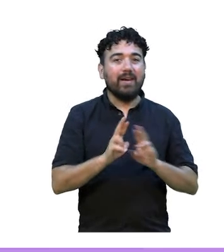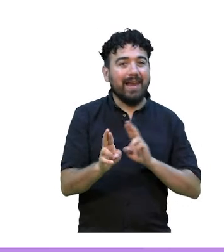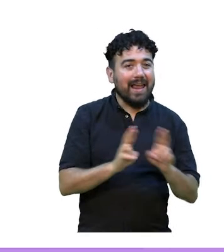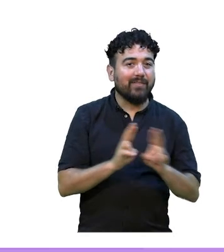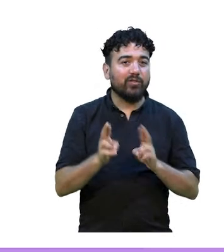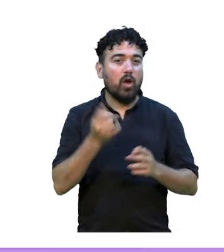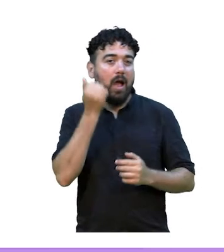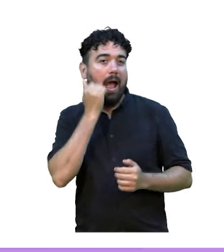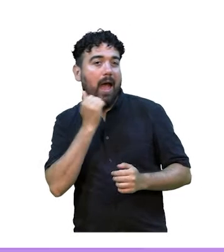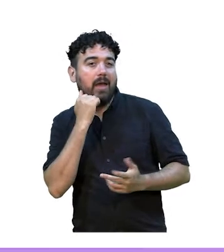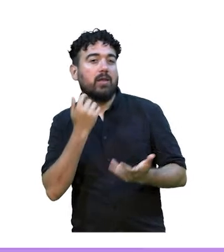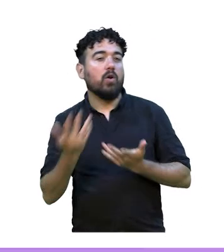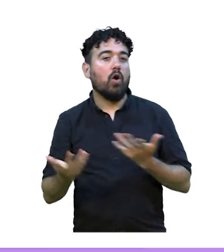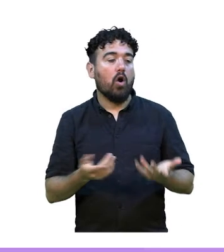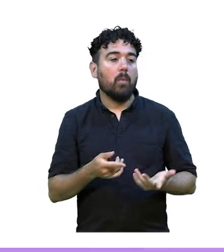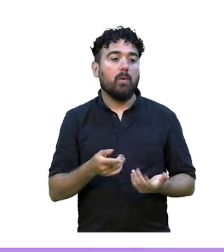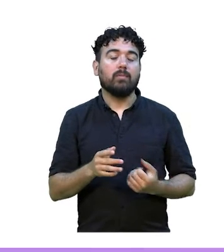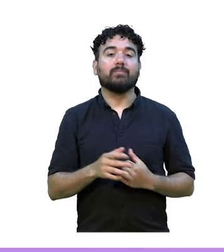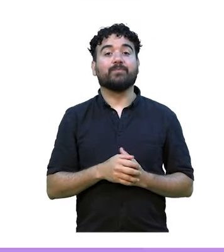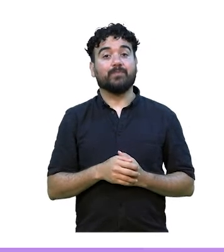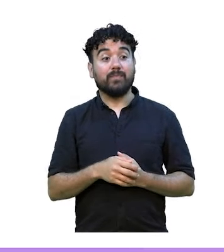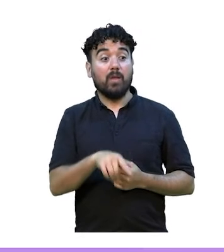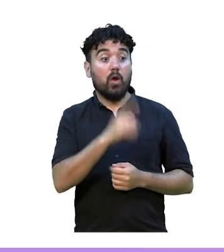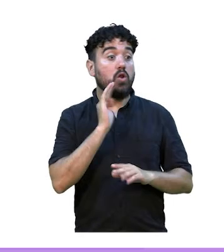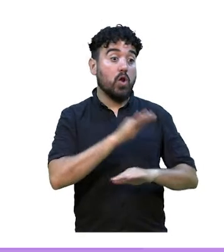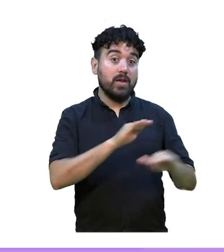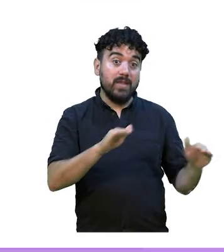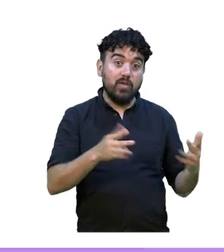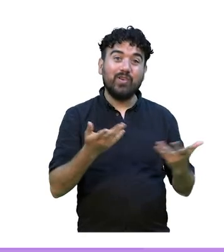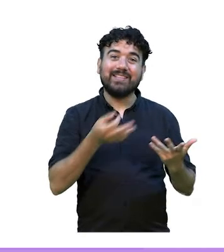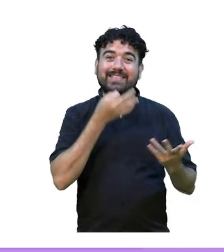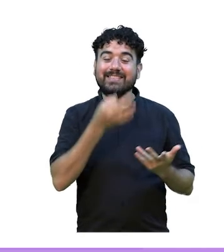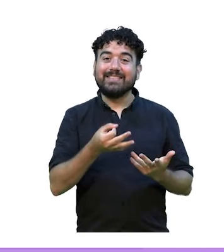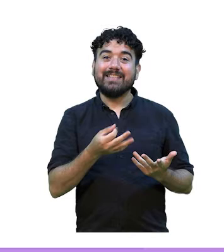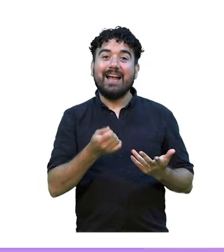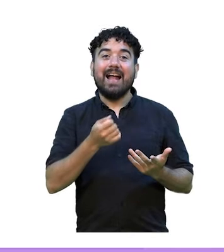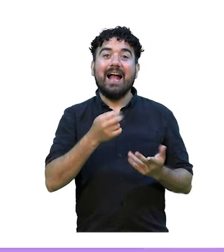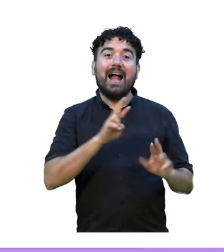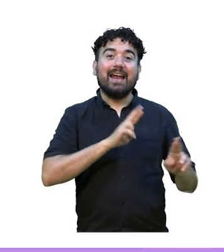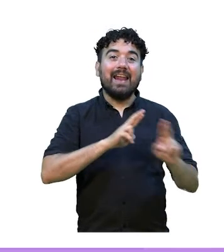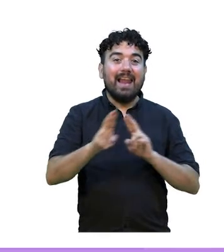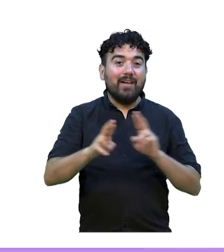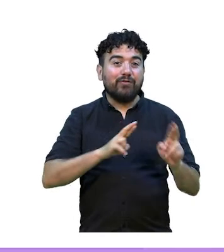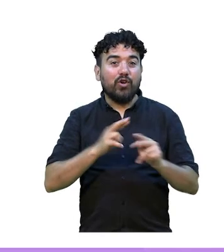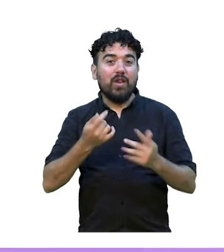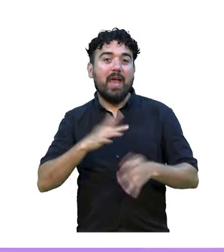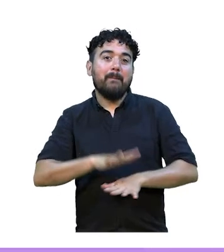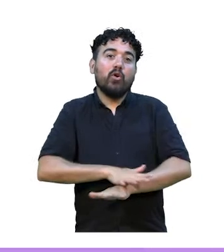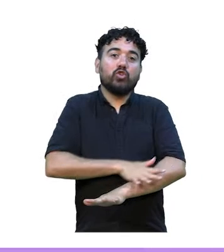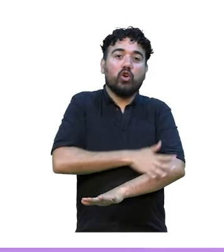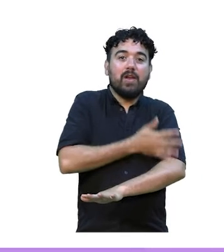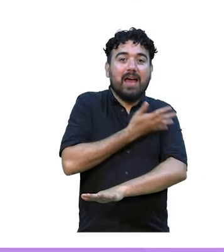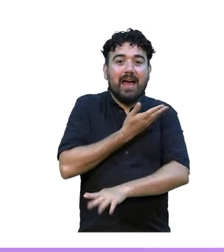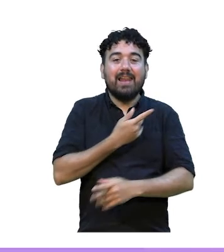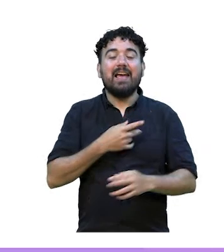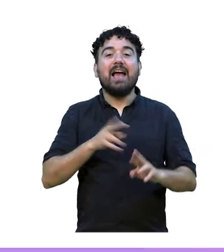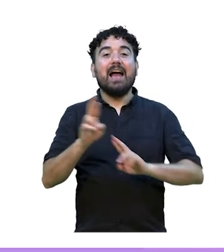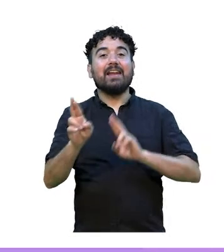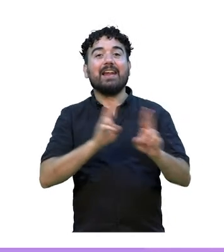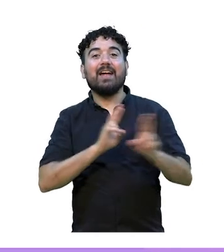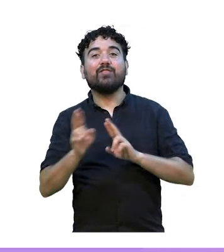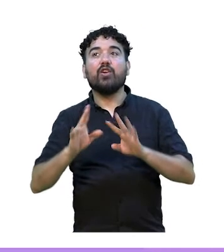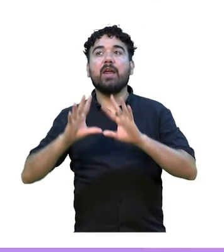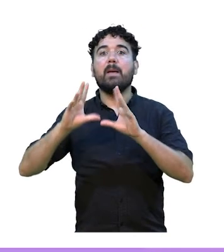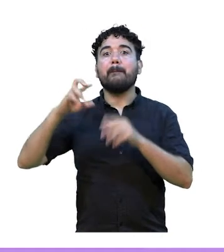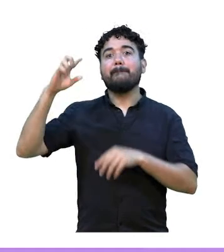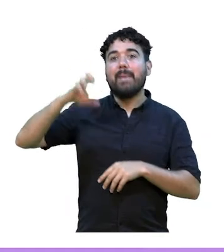la sexualidad o las relaciones sexoafectivas. Con las niñeces se habla de relaciones emocionales,